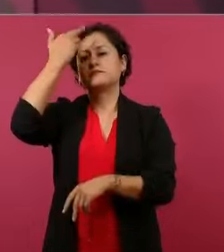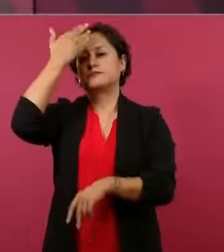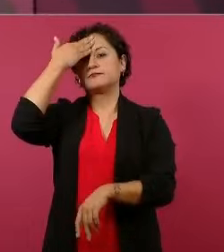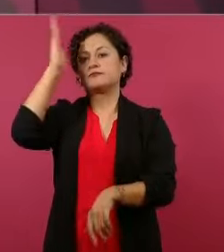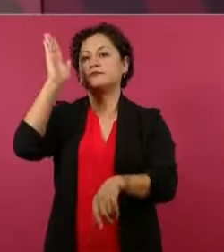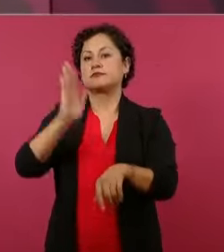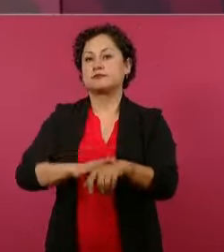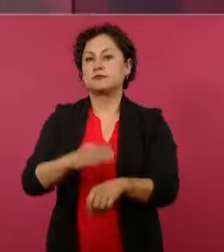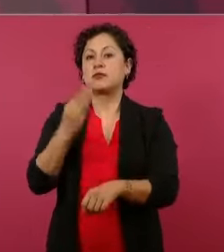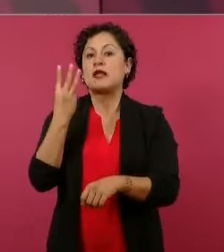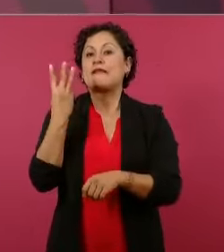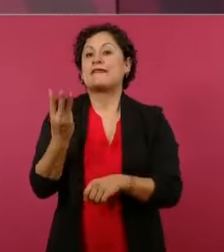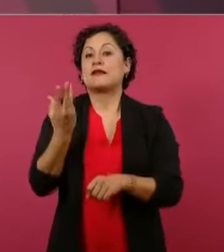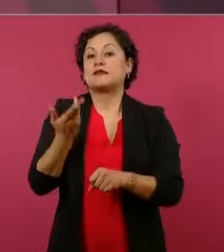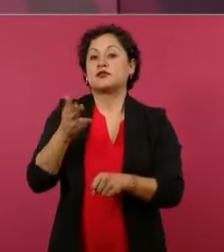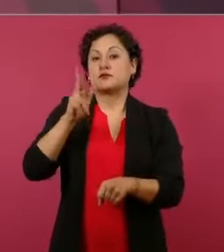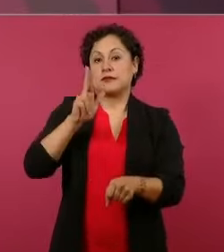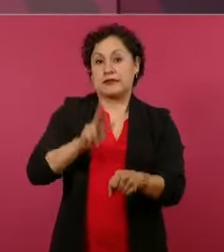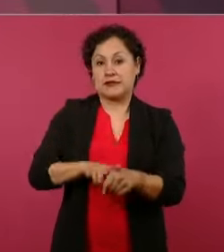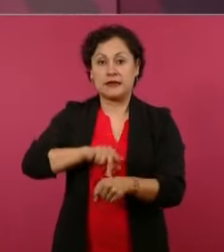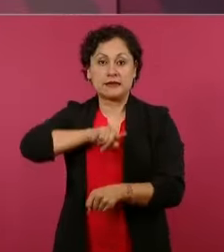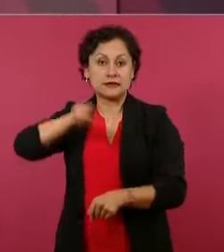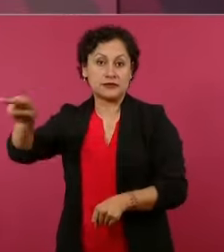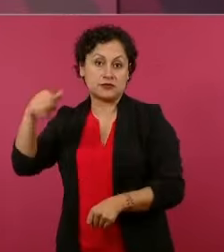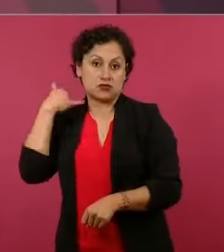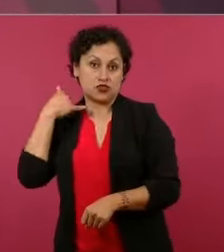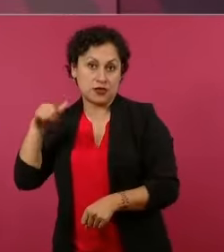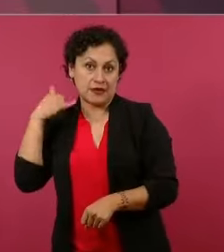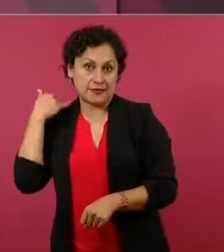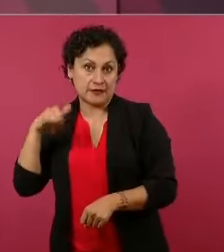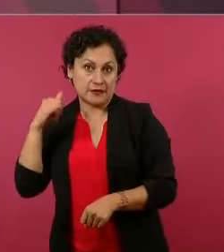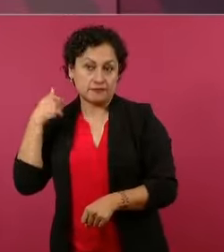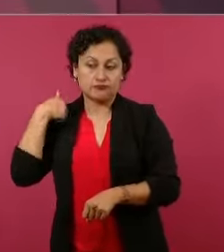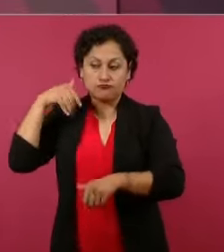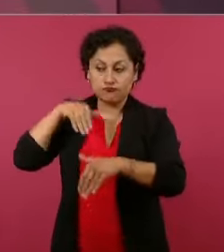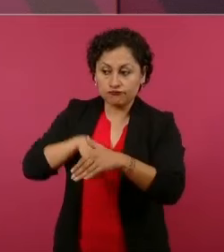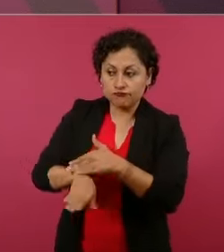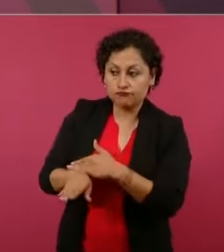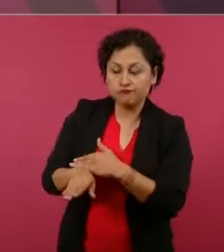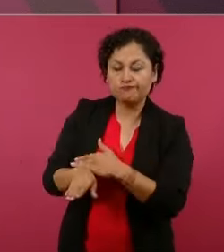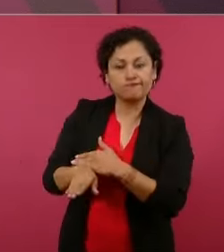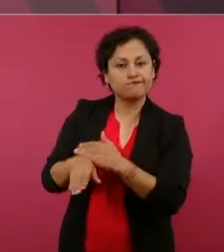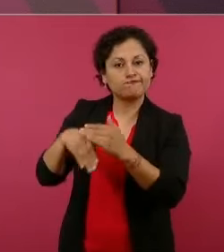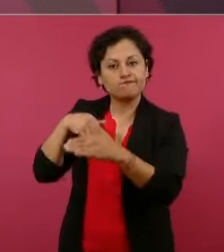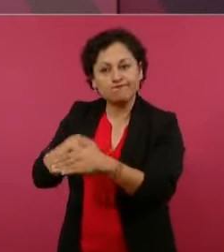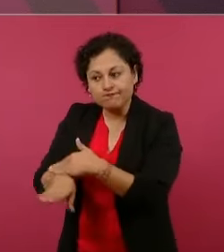en Yucatán y en Ninguno de los tres había